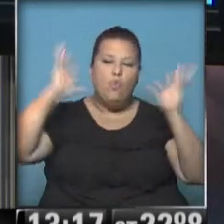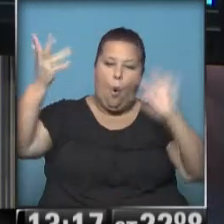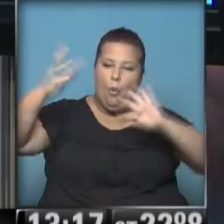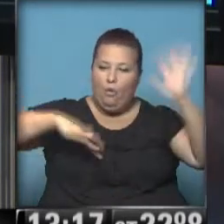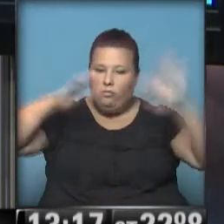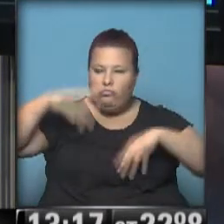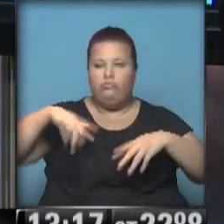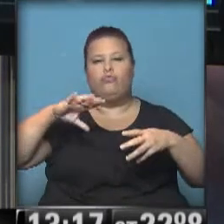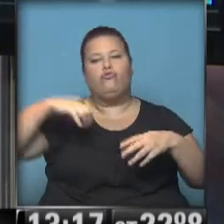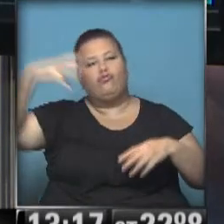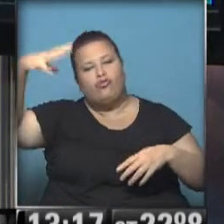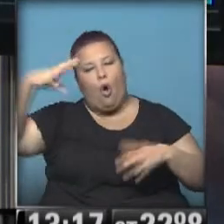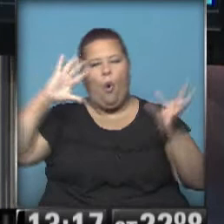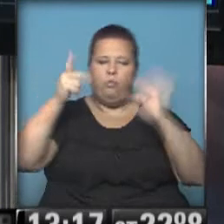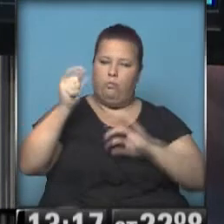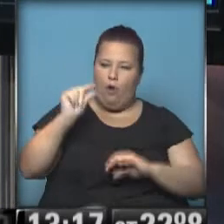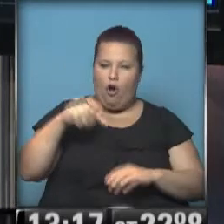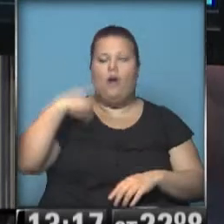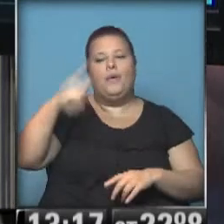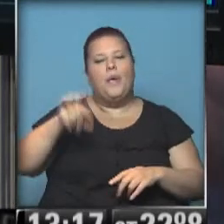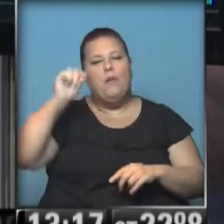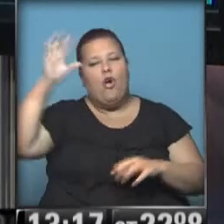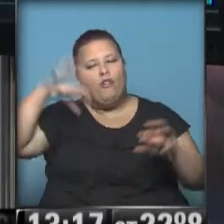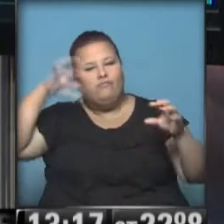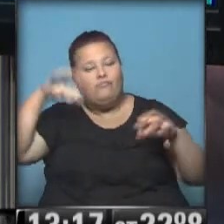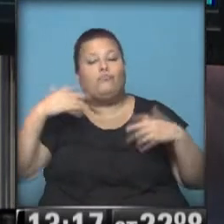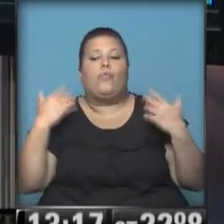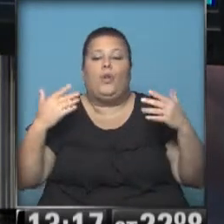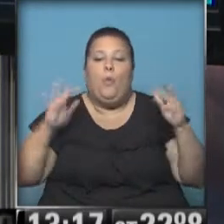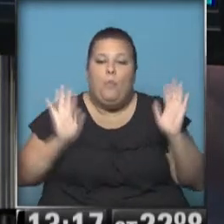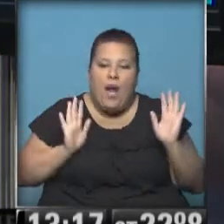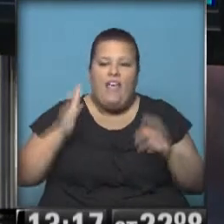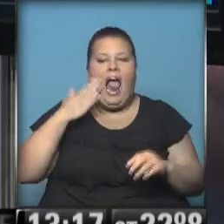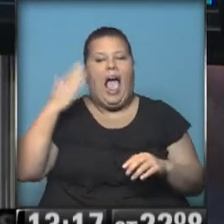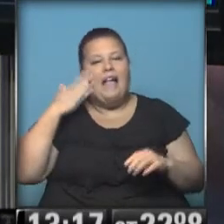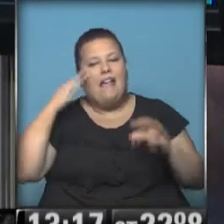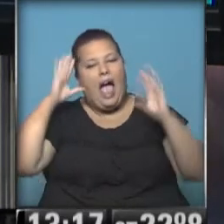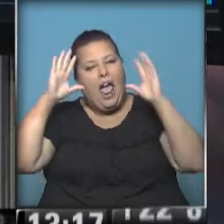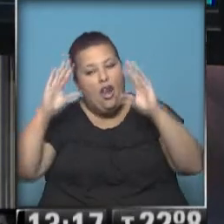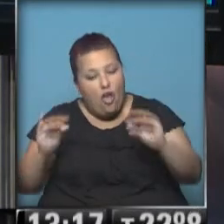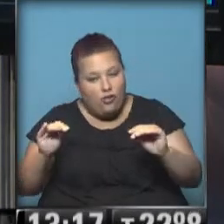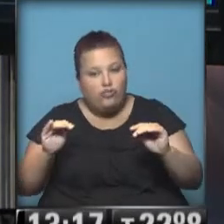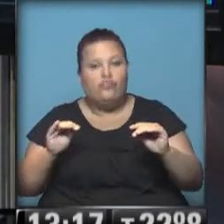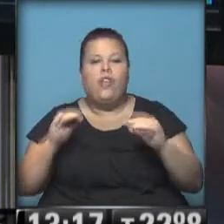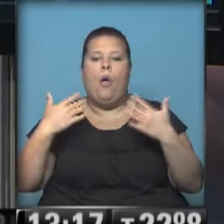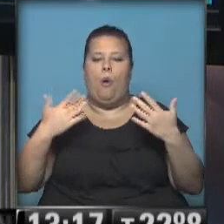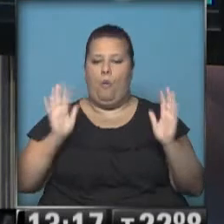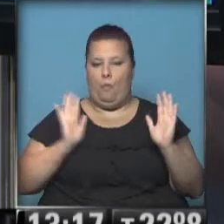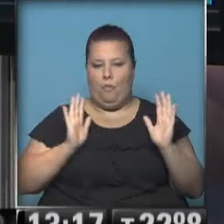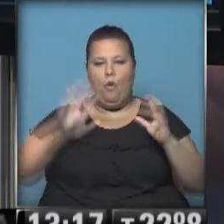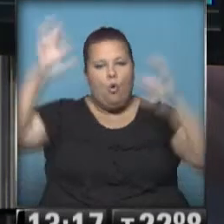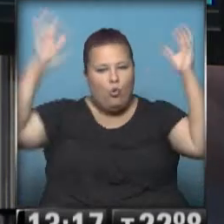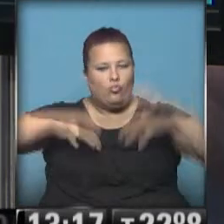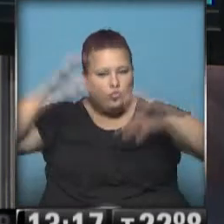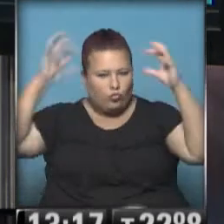mucho mayor que nubes y aparecen unas gotitas pequeñas equipos que posiblemente entre la tarde finales de la tarde y la noche podamos tener algún chaparrón